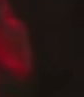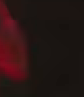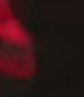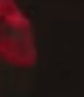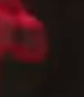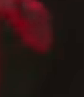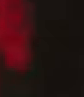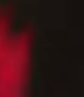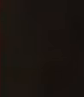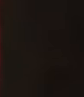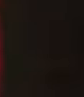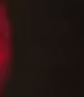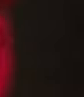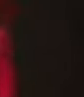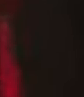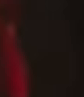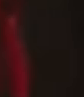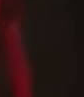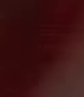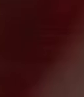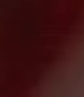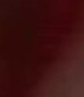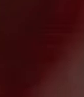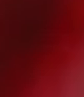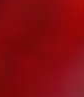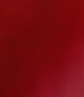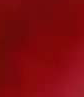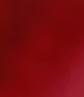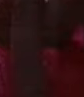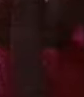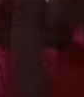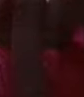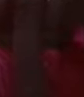mientras se precariza la existencia.